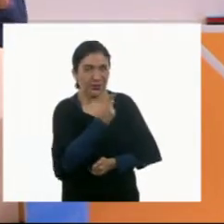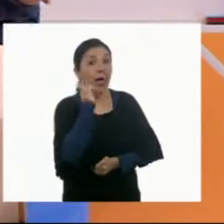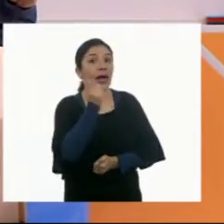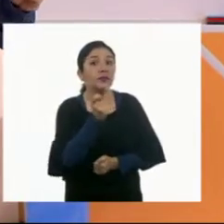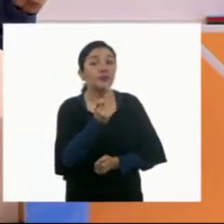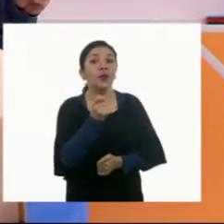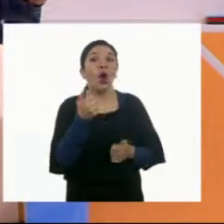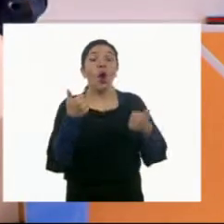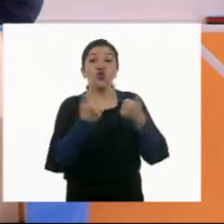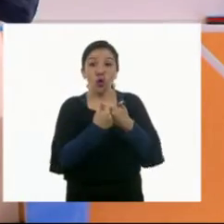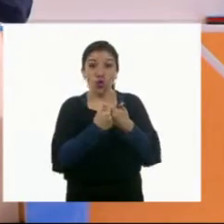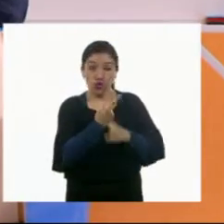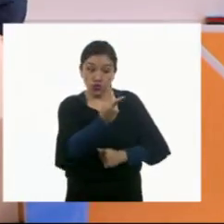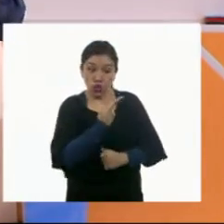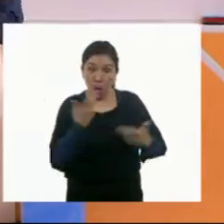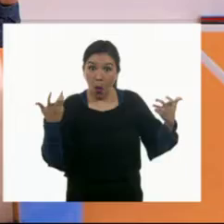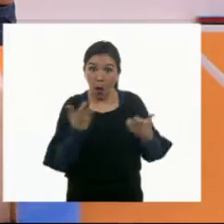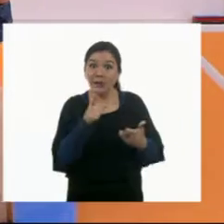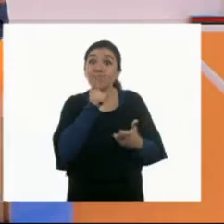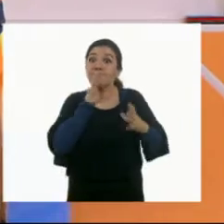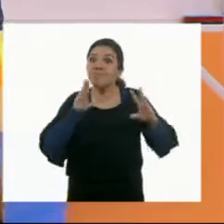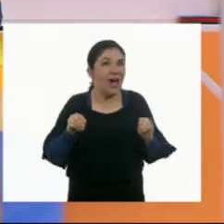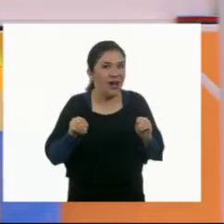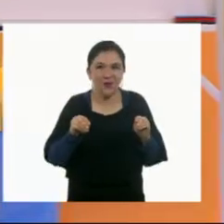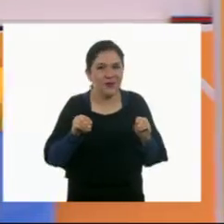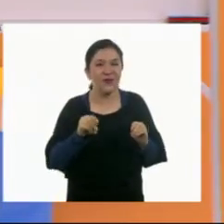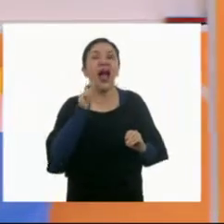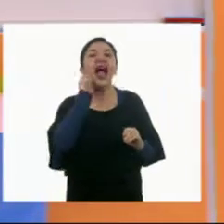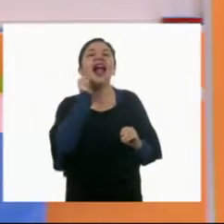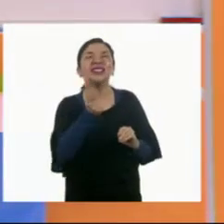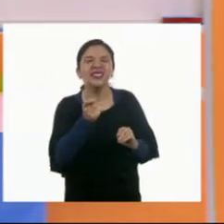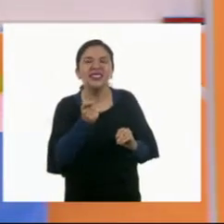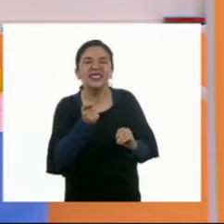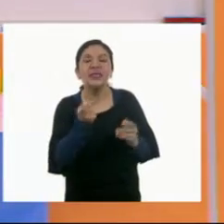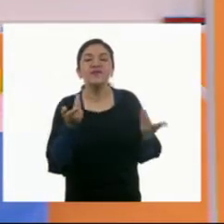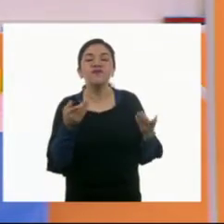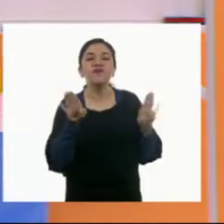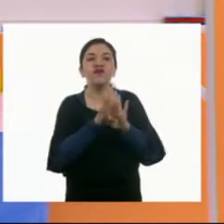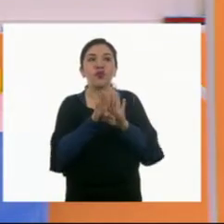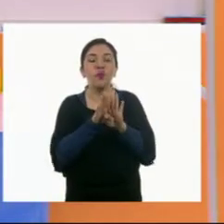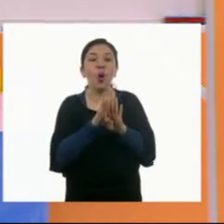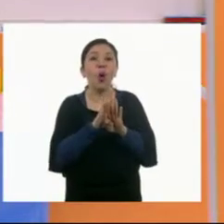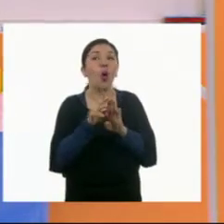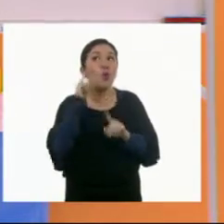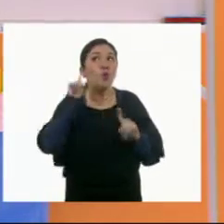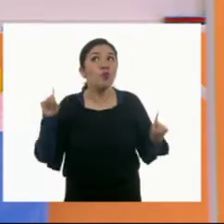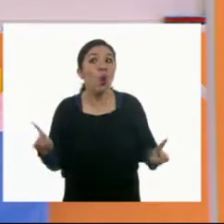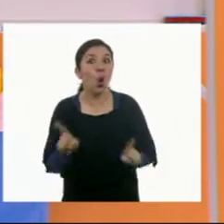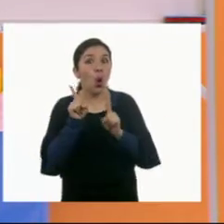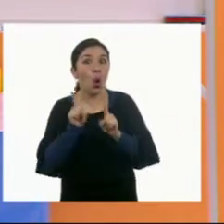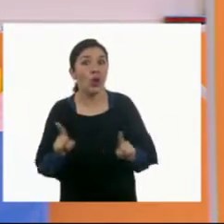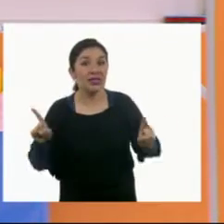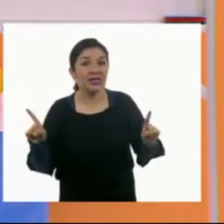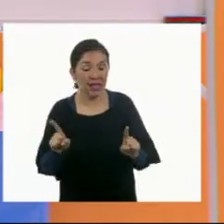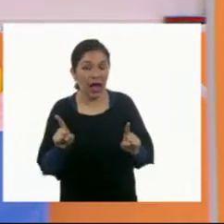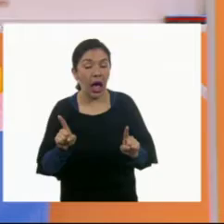no vamos a ser nosotros los que hagamos el silencio, sino que vamos a echar una música, esa música